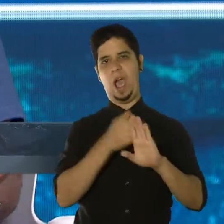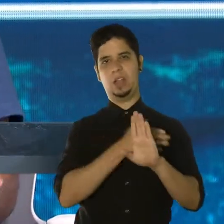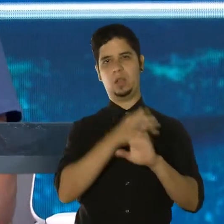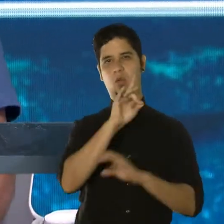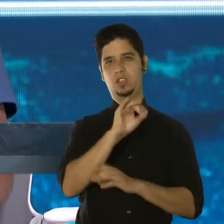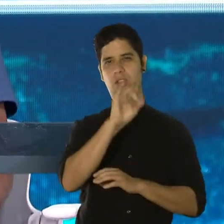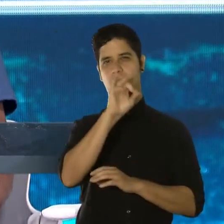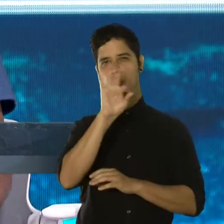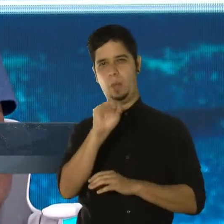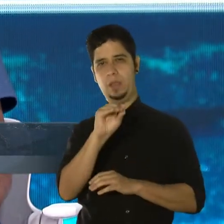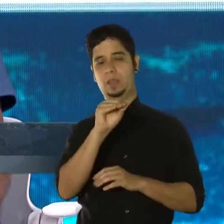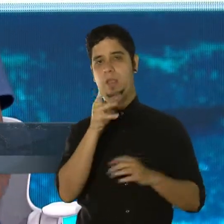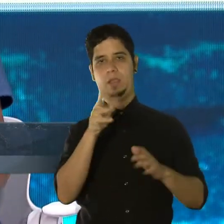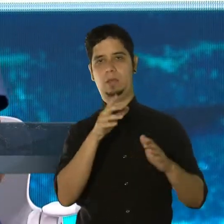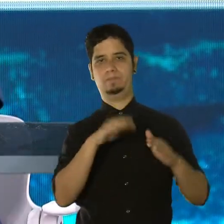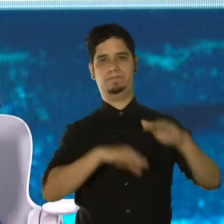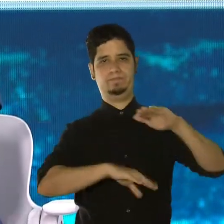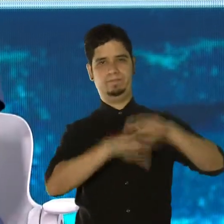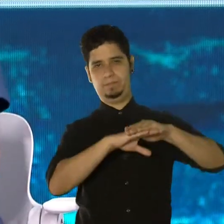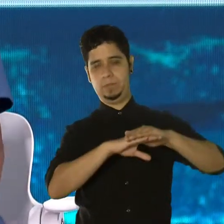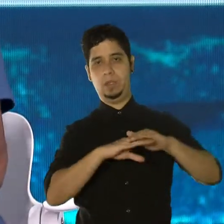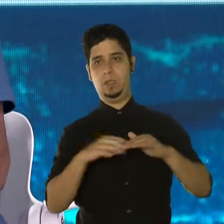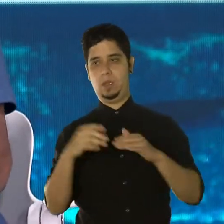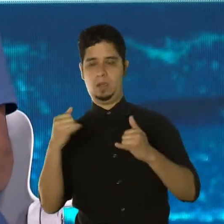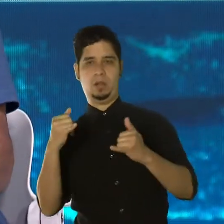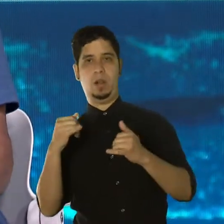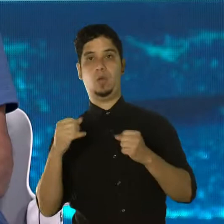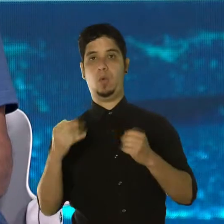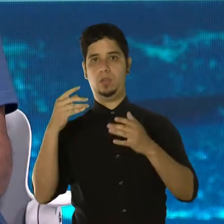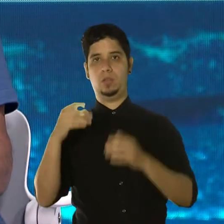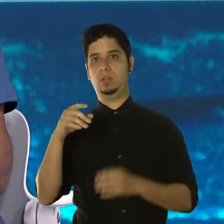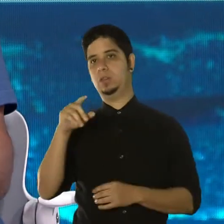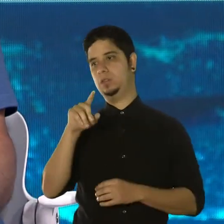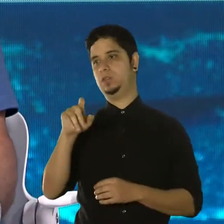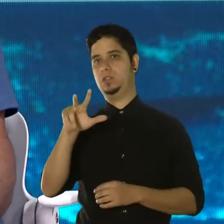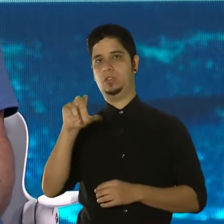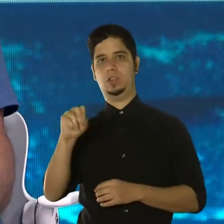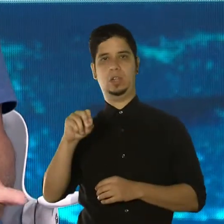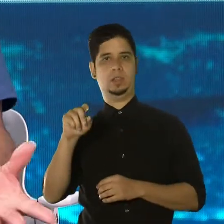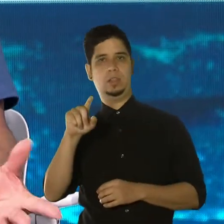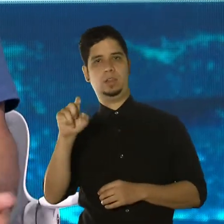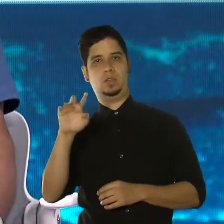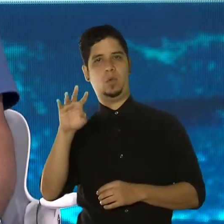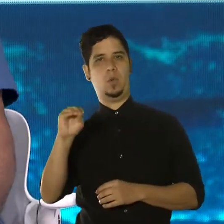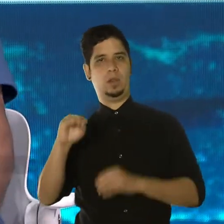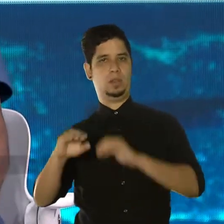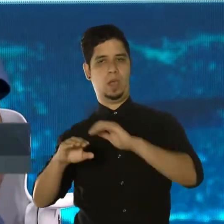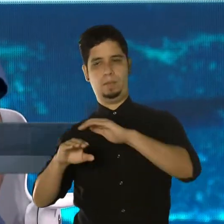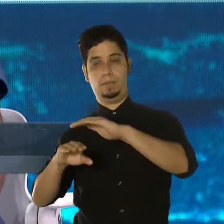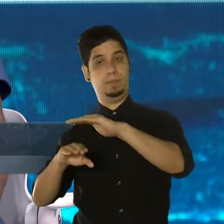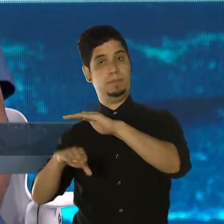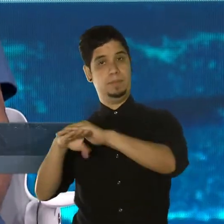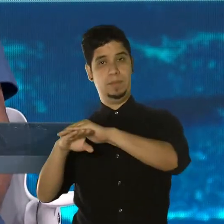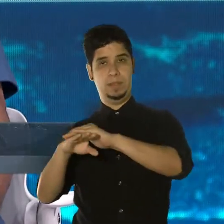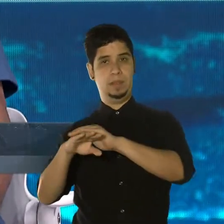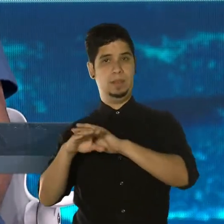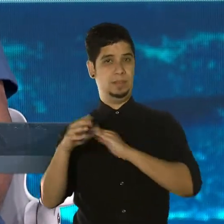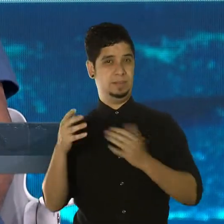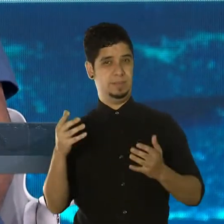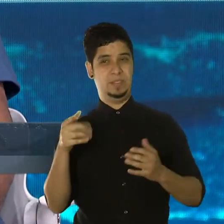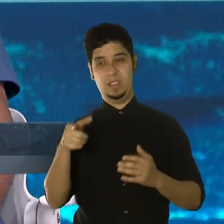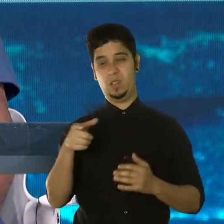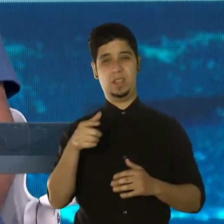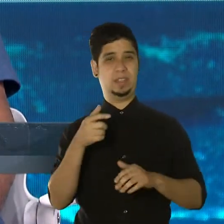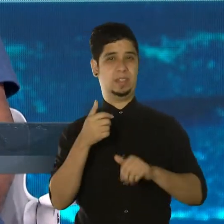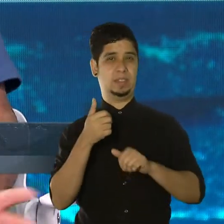dólares y ahora últimamente se está llenando 130, 140 dólares y eso es cada 3